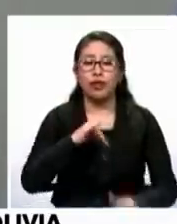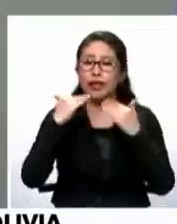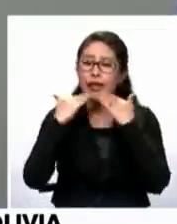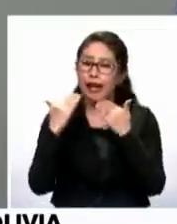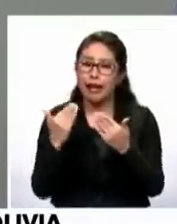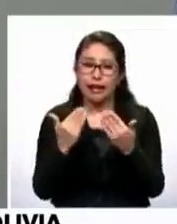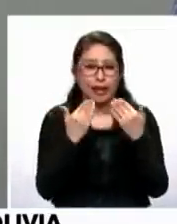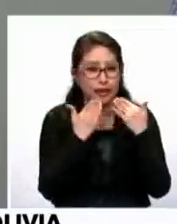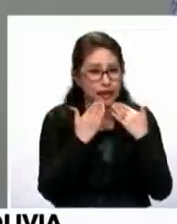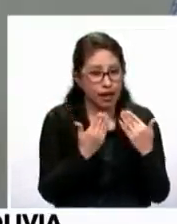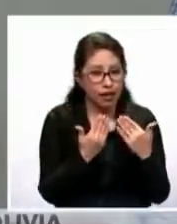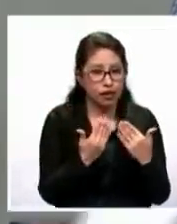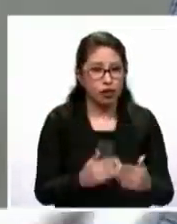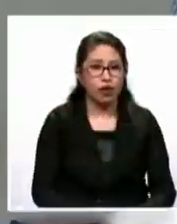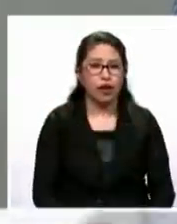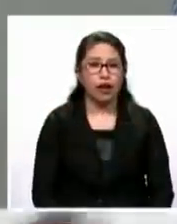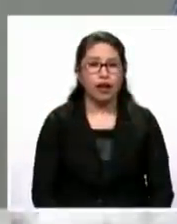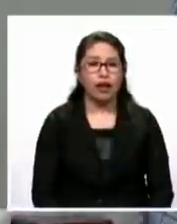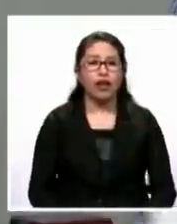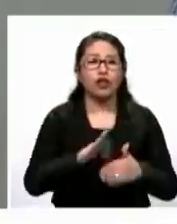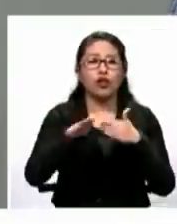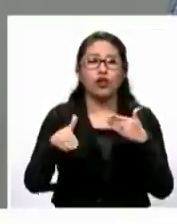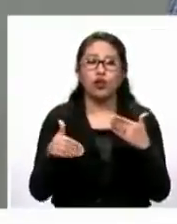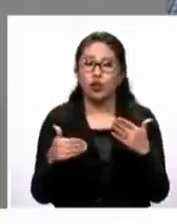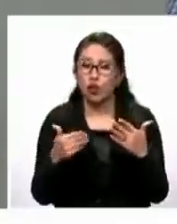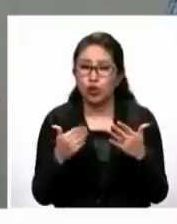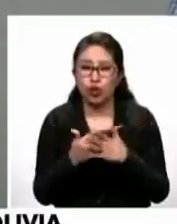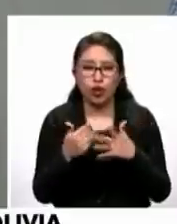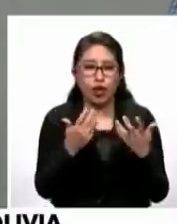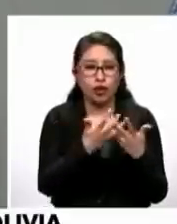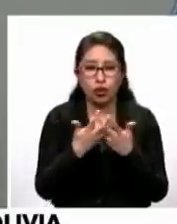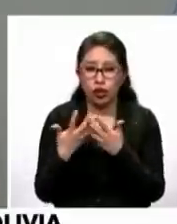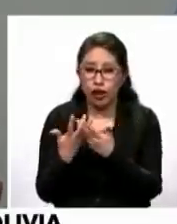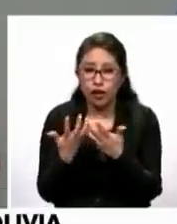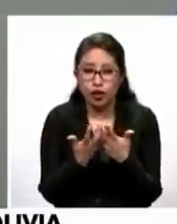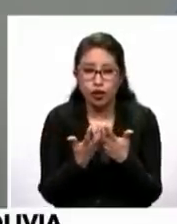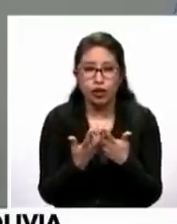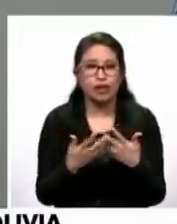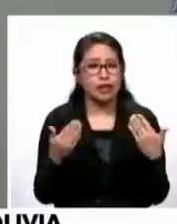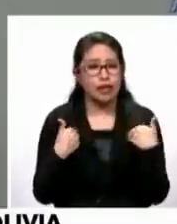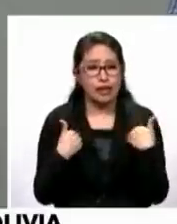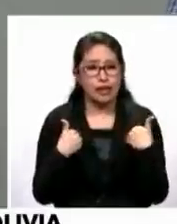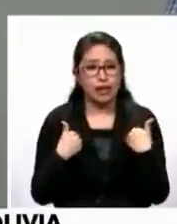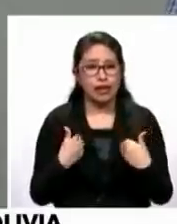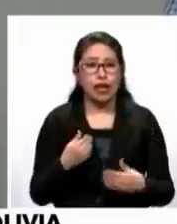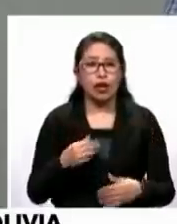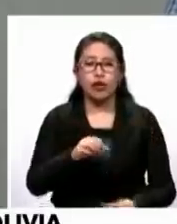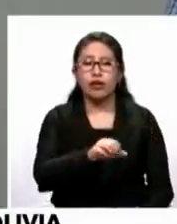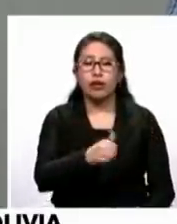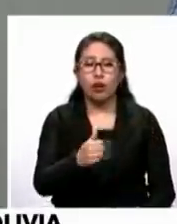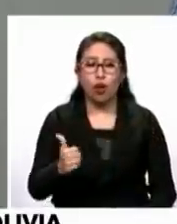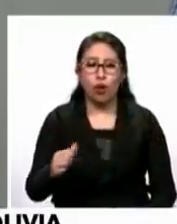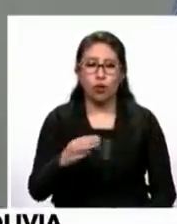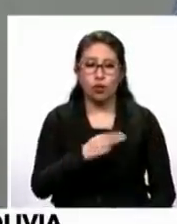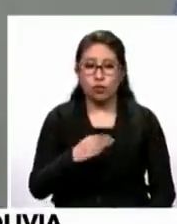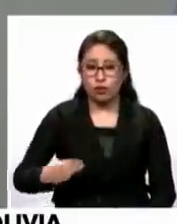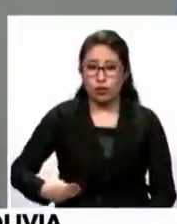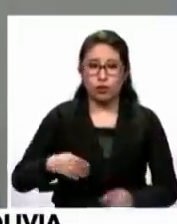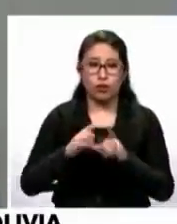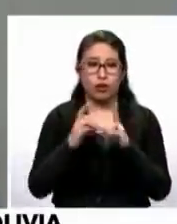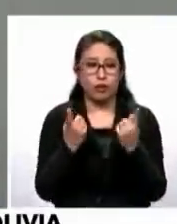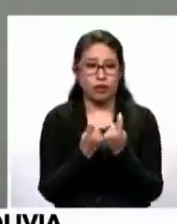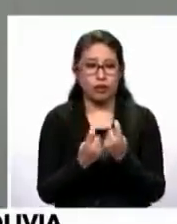hecho Gestión Social a través de mi hija Carolina, de que han estado en muchos municipios y en muchos departamentos del país,